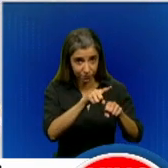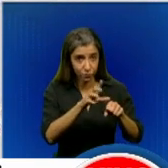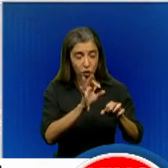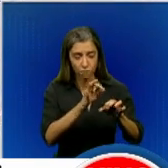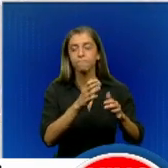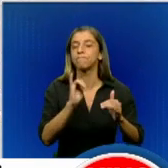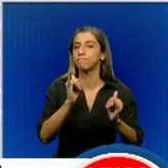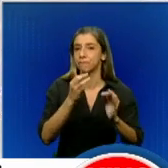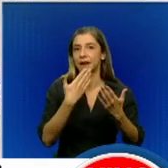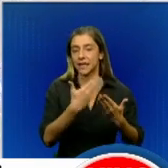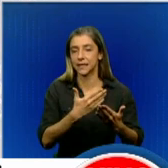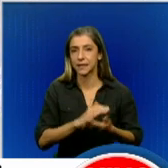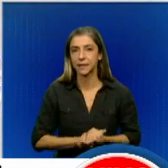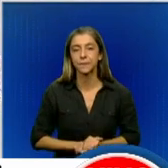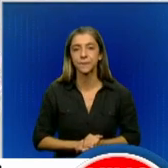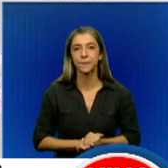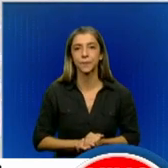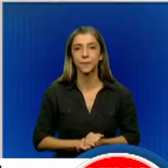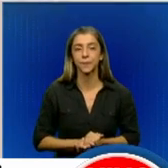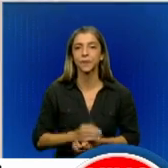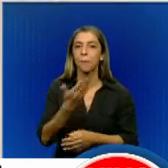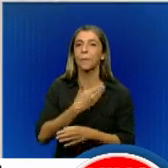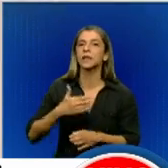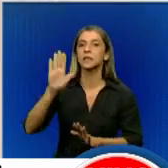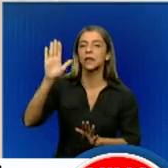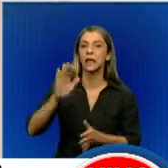gracias mi presidente